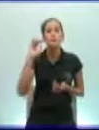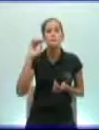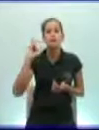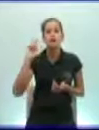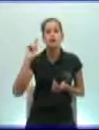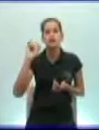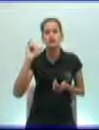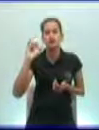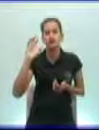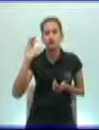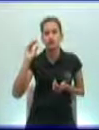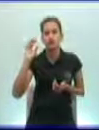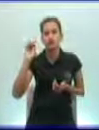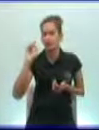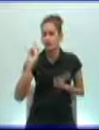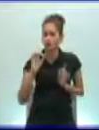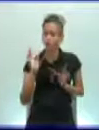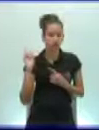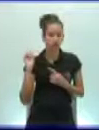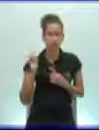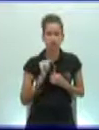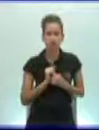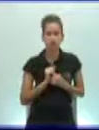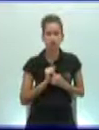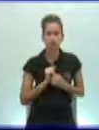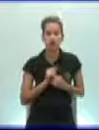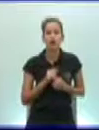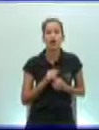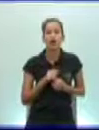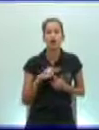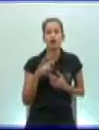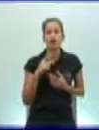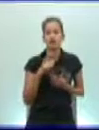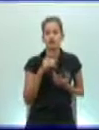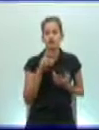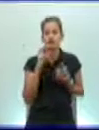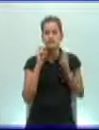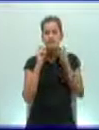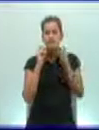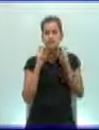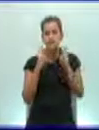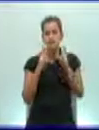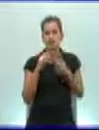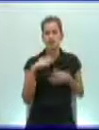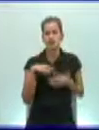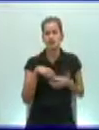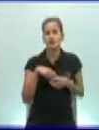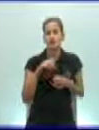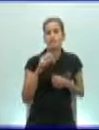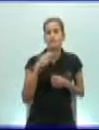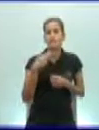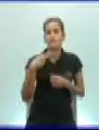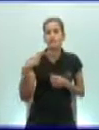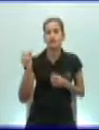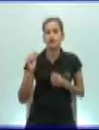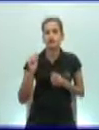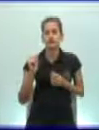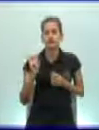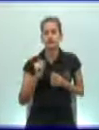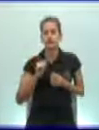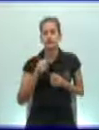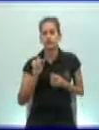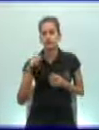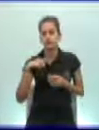ellos. Sujeto omitido, ellos vivirían felices en el